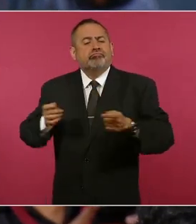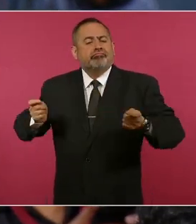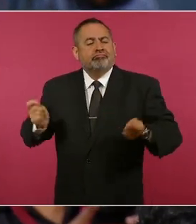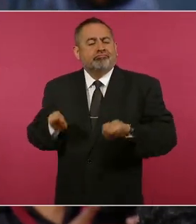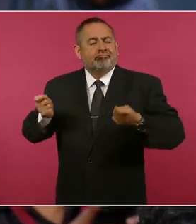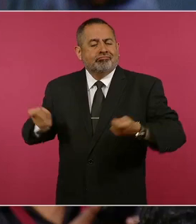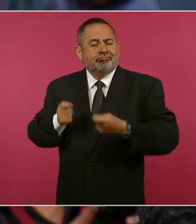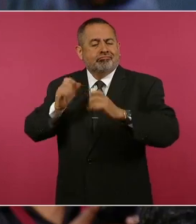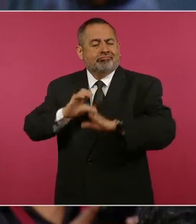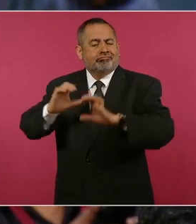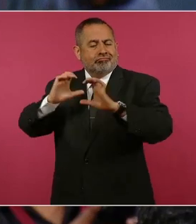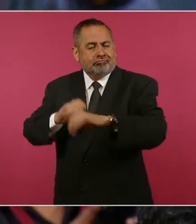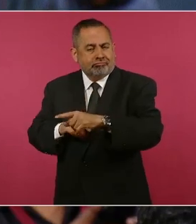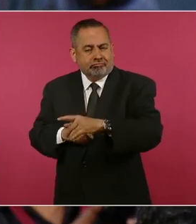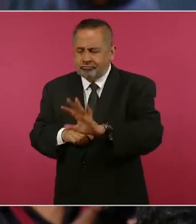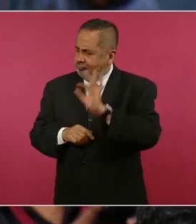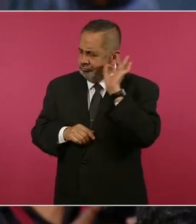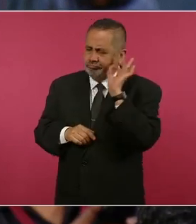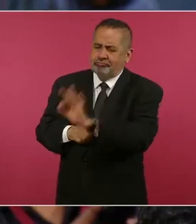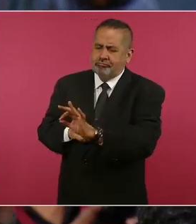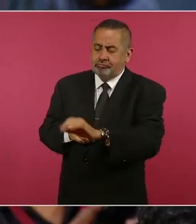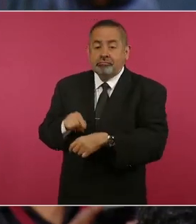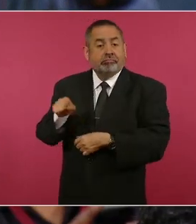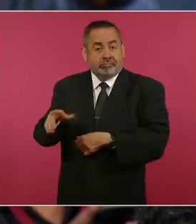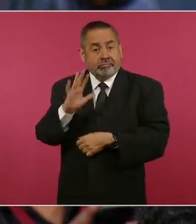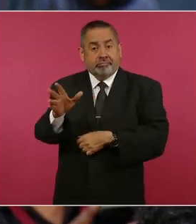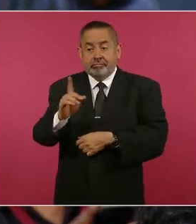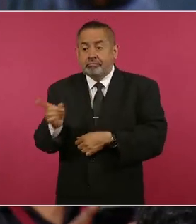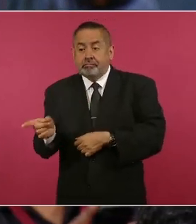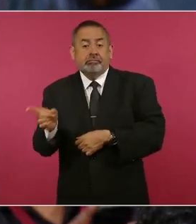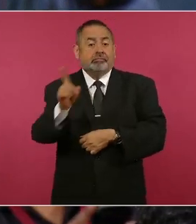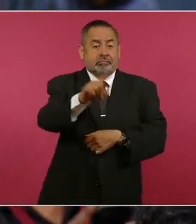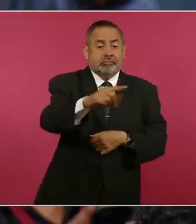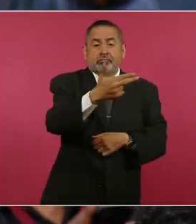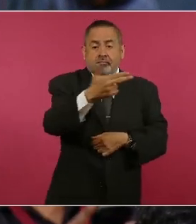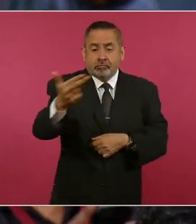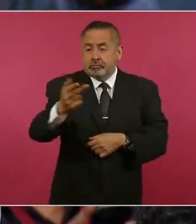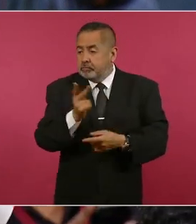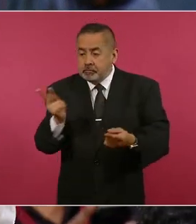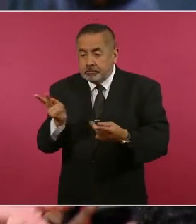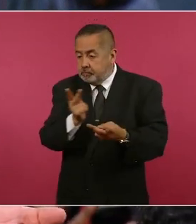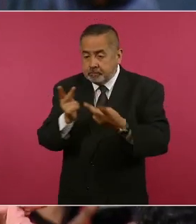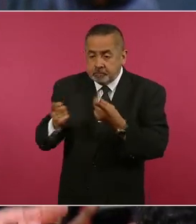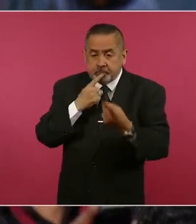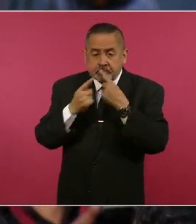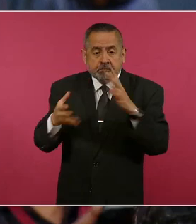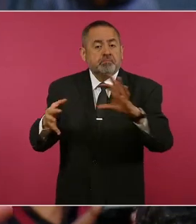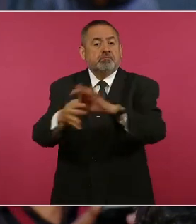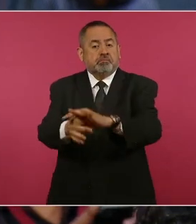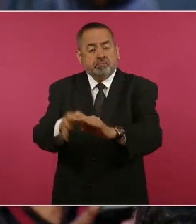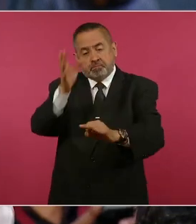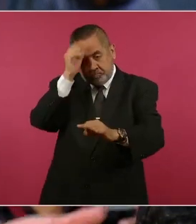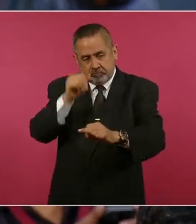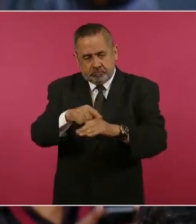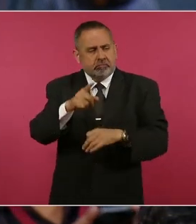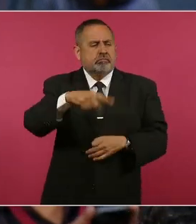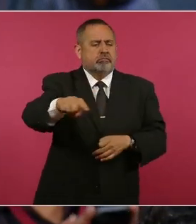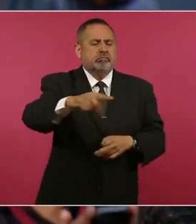para llegar a un arreglo con los empresarios hoteleros, con la gente que va a